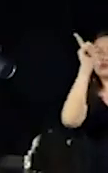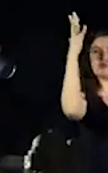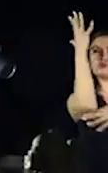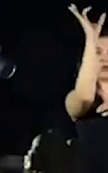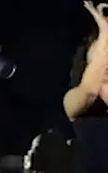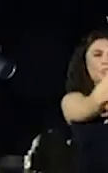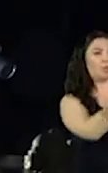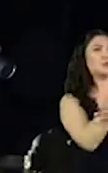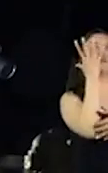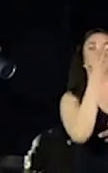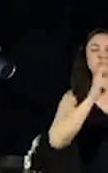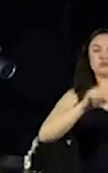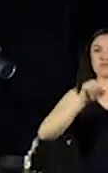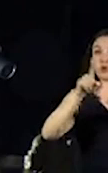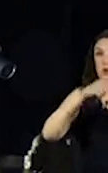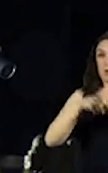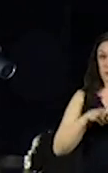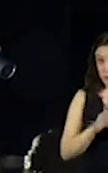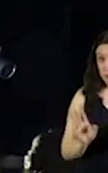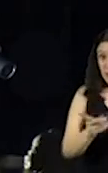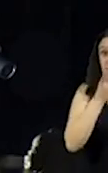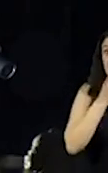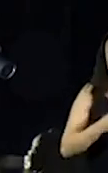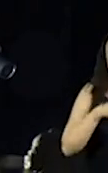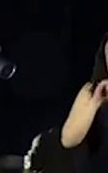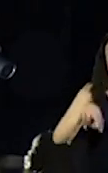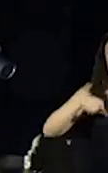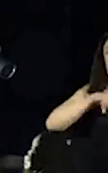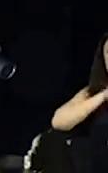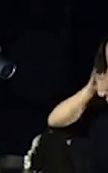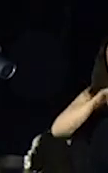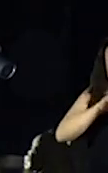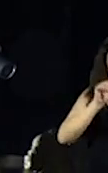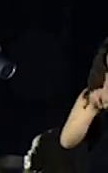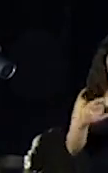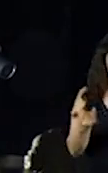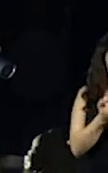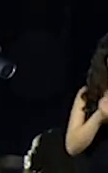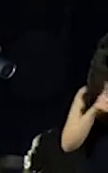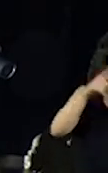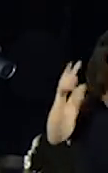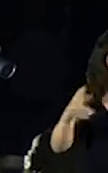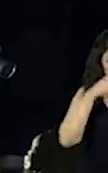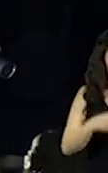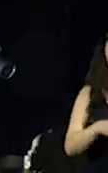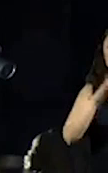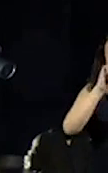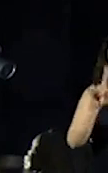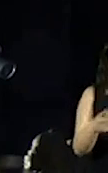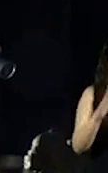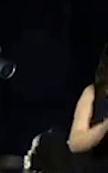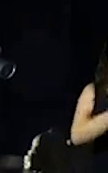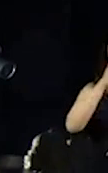el amarillo Lucero y díganme si nuestra feria no es el gigante de México lo es porque aquí